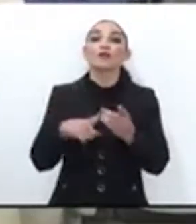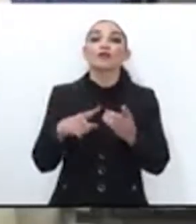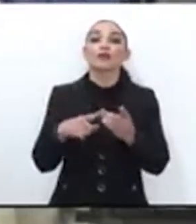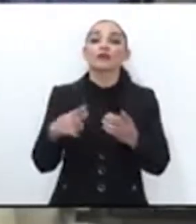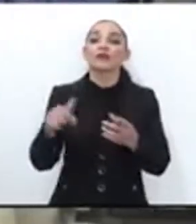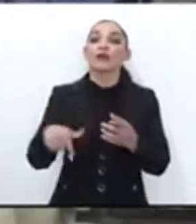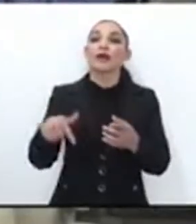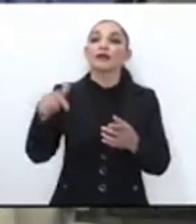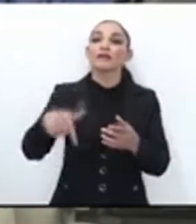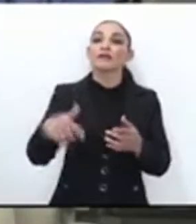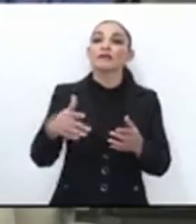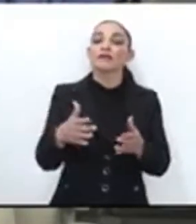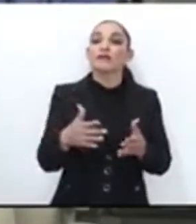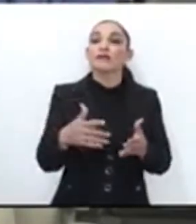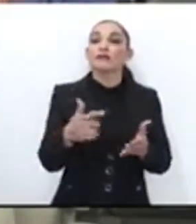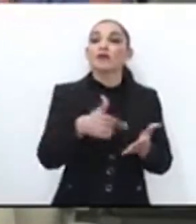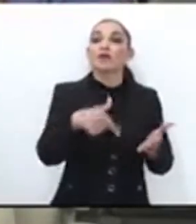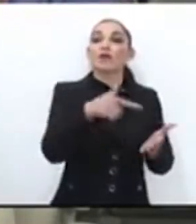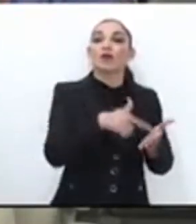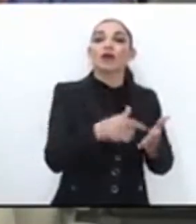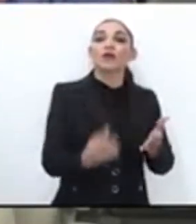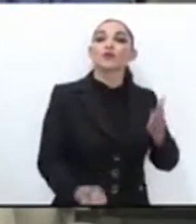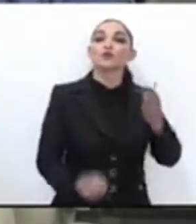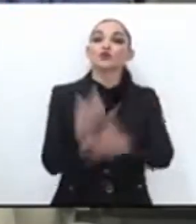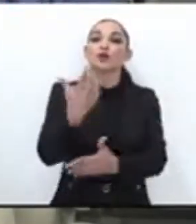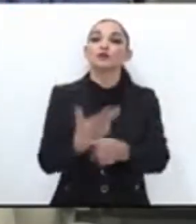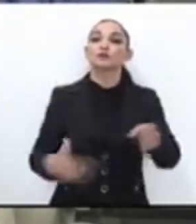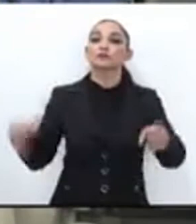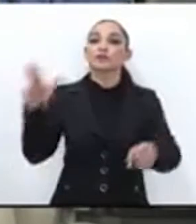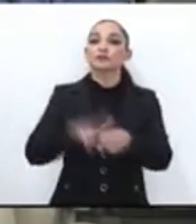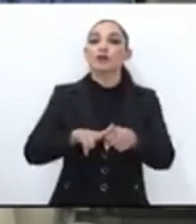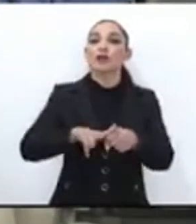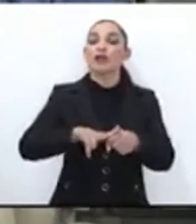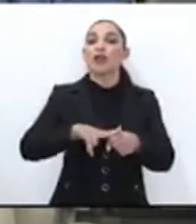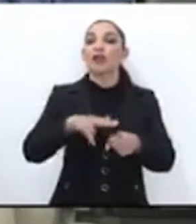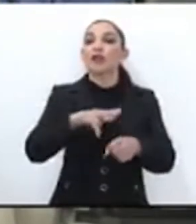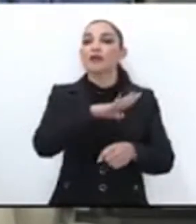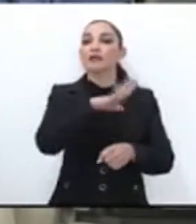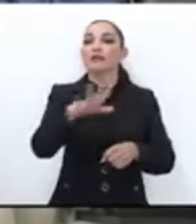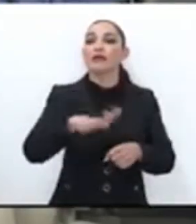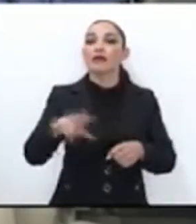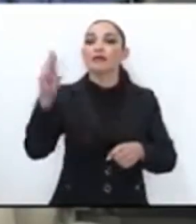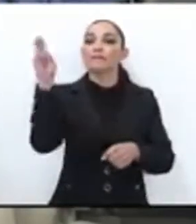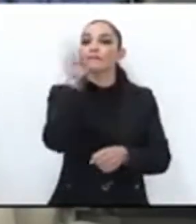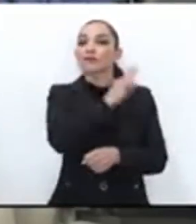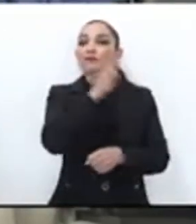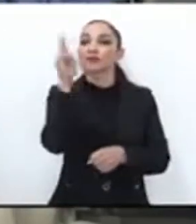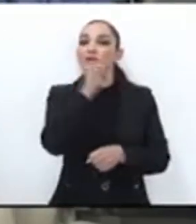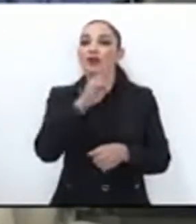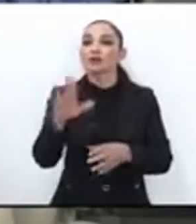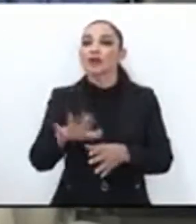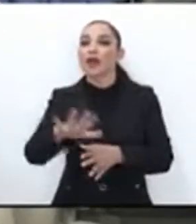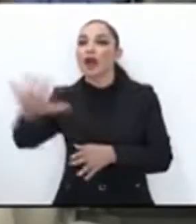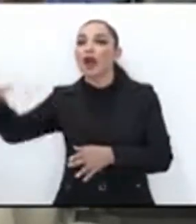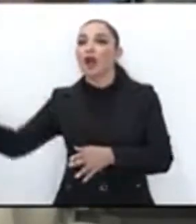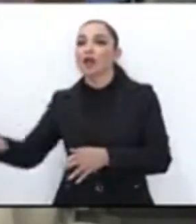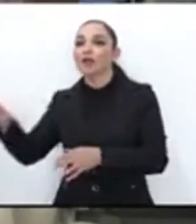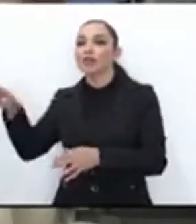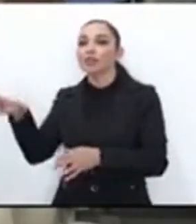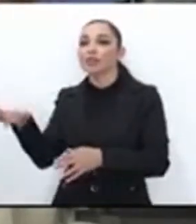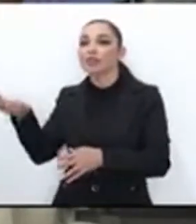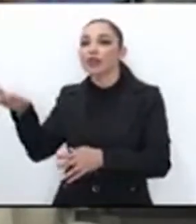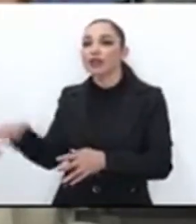Estamos en la parte, en el nuevo Hospital General de Mazatlán, en la zona del estacionamiento. En esta área